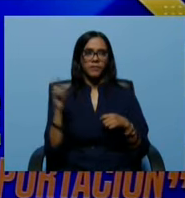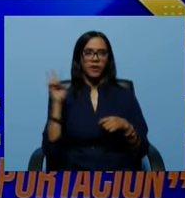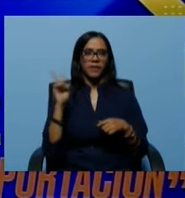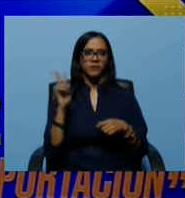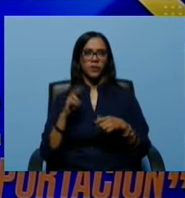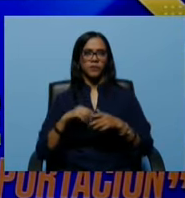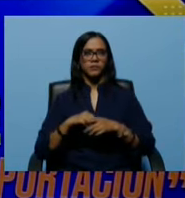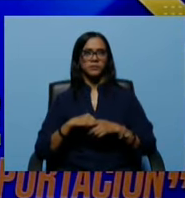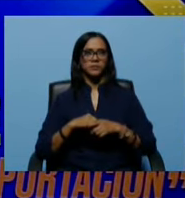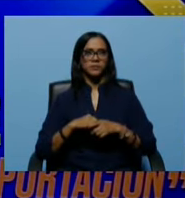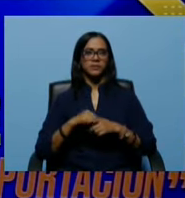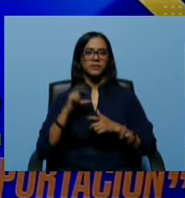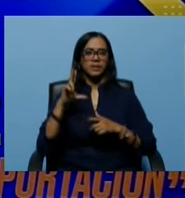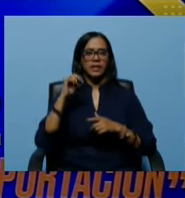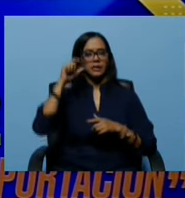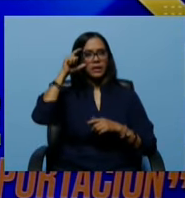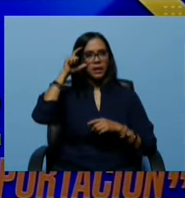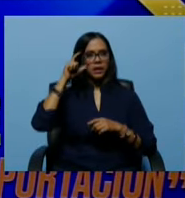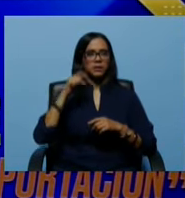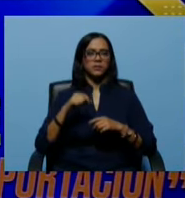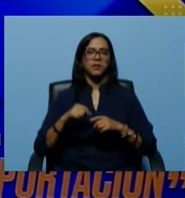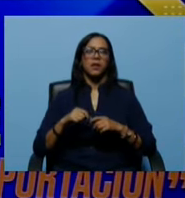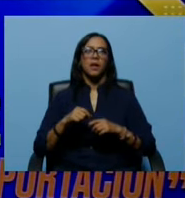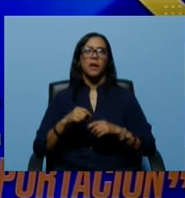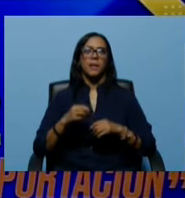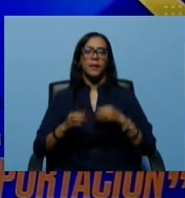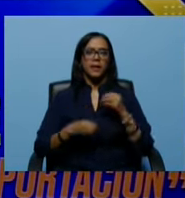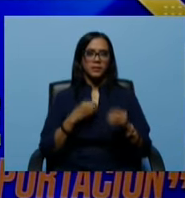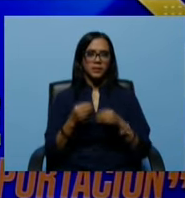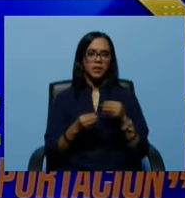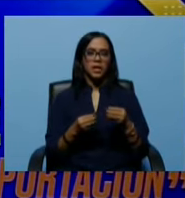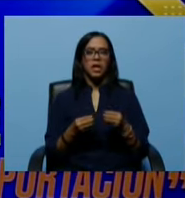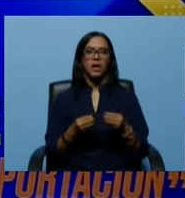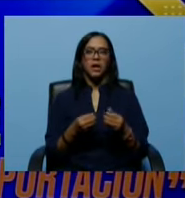Venezuela. 30 días para crear el protocolo.